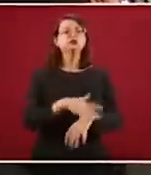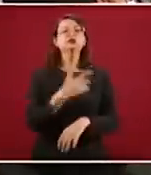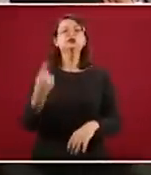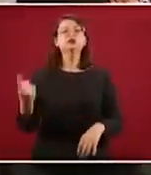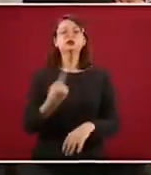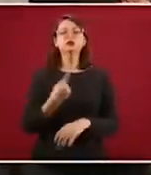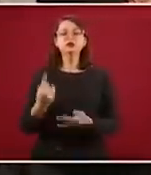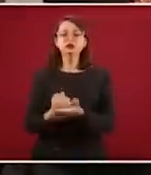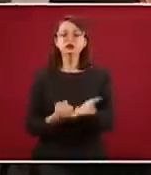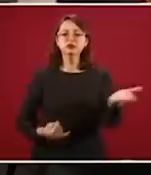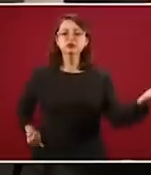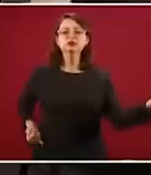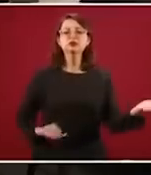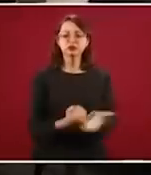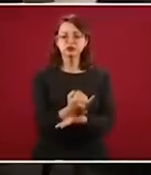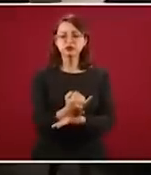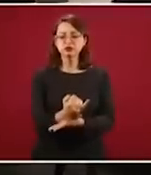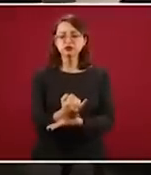decisión,